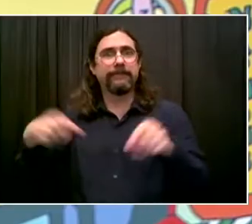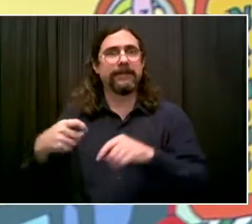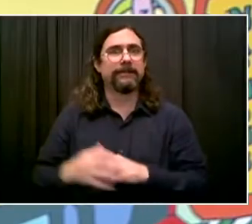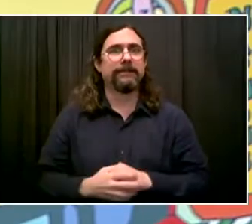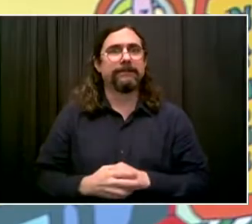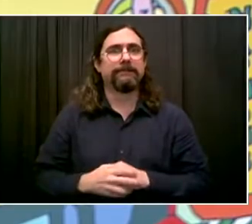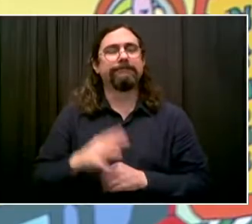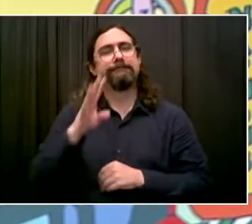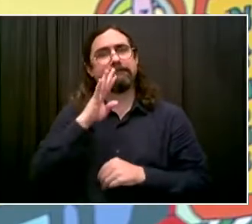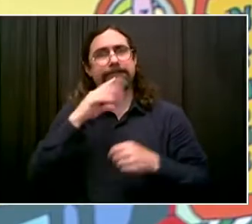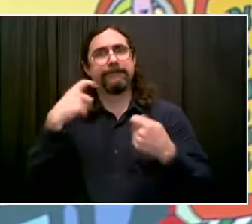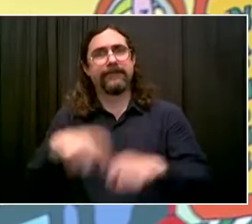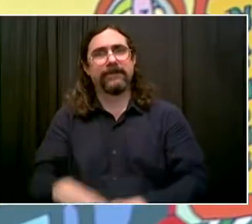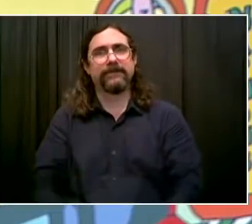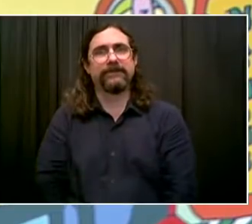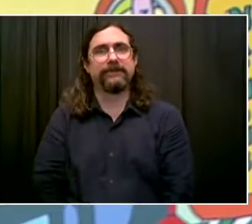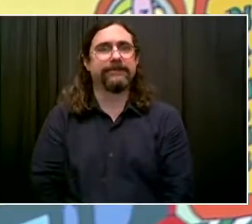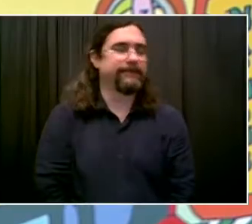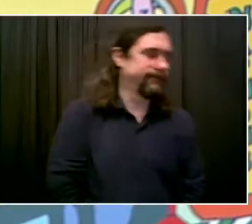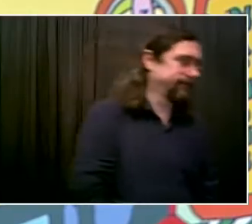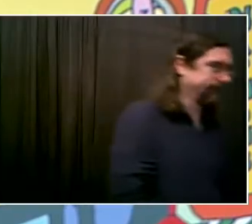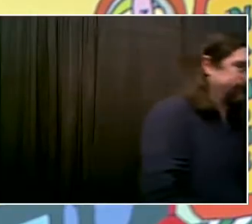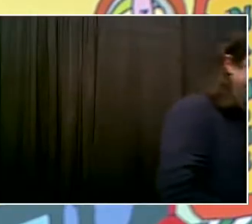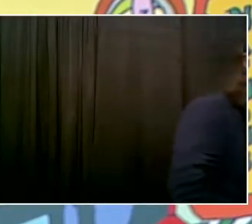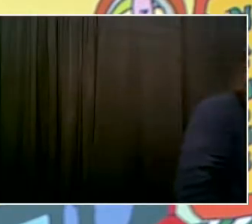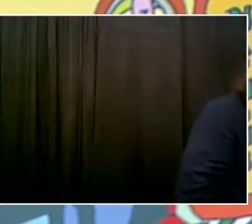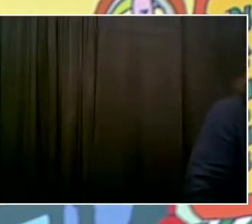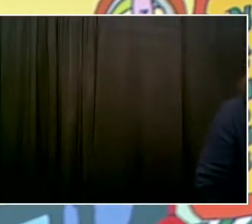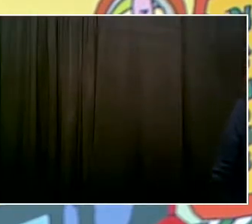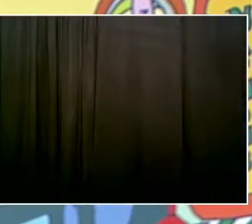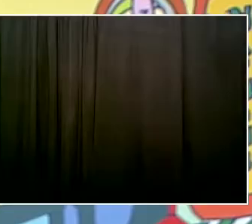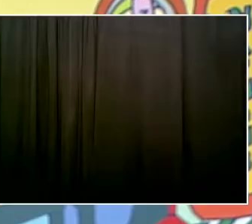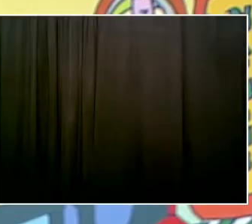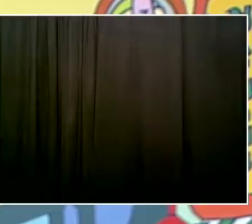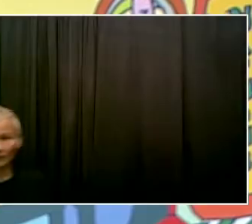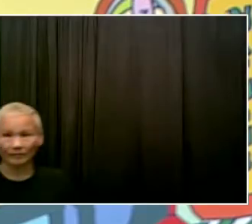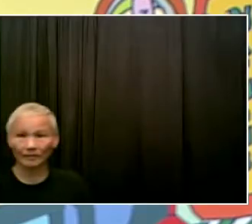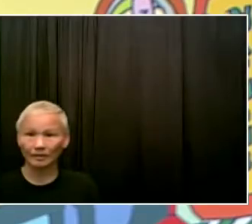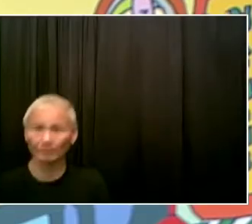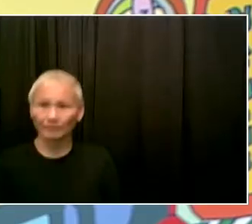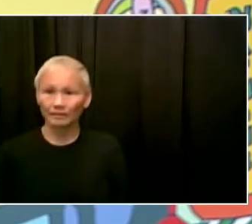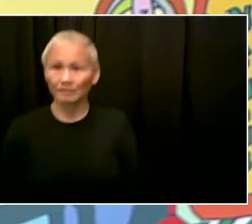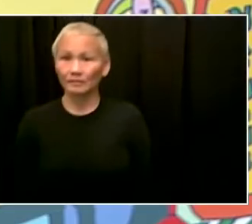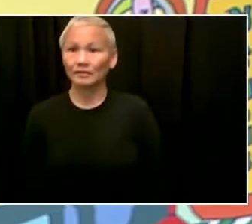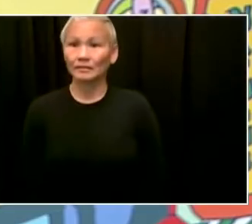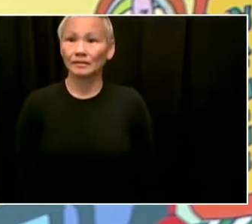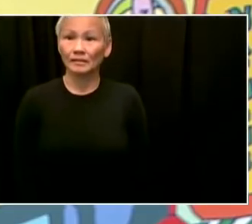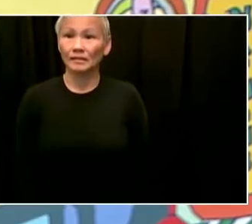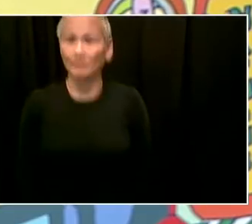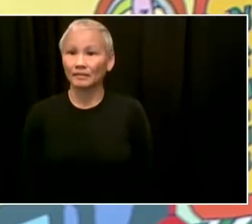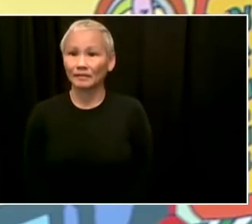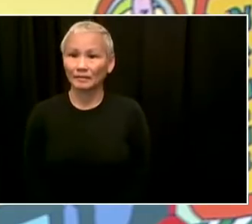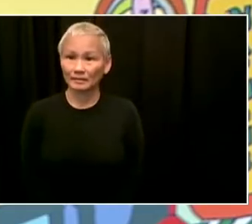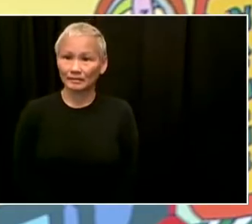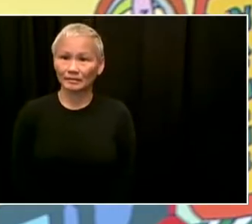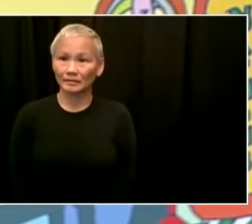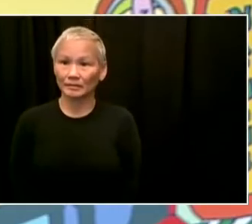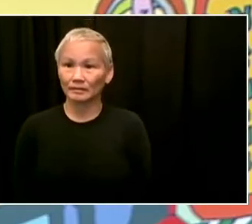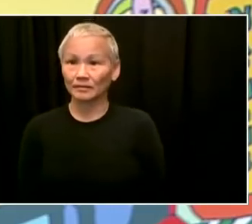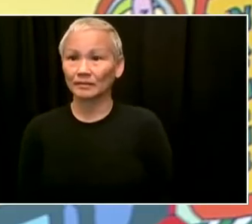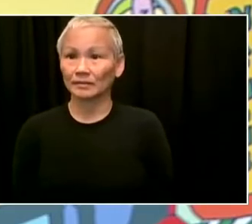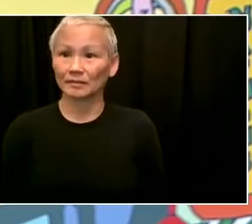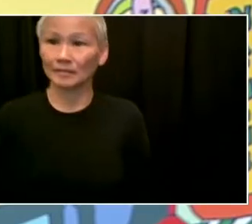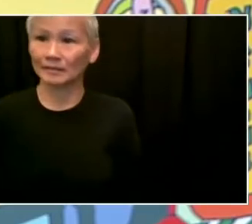vacuna. Más de 8 millones de dosis. Estas vacunas están sacando